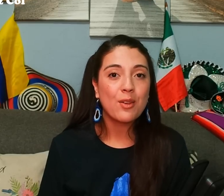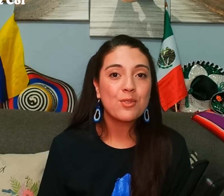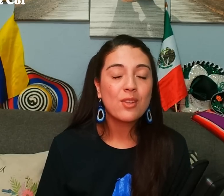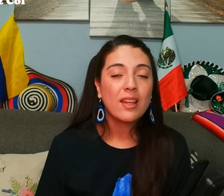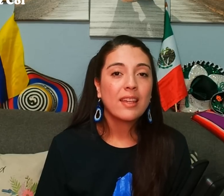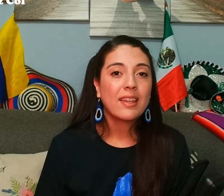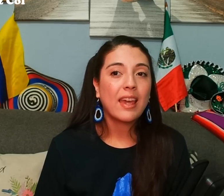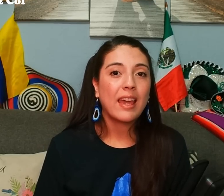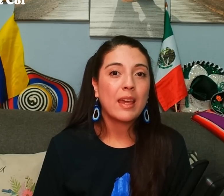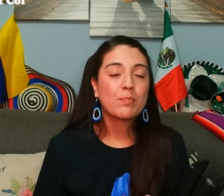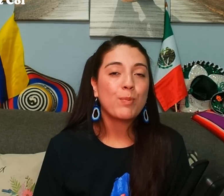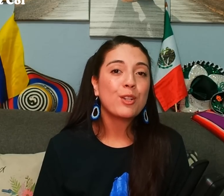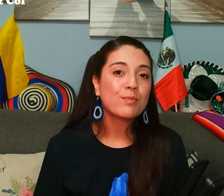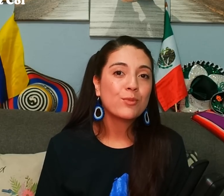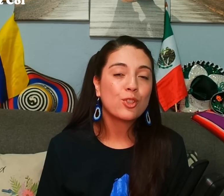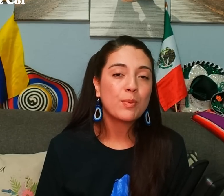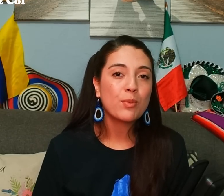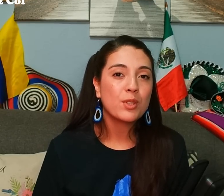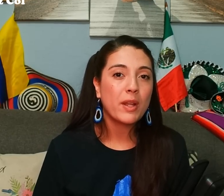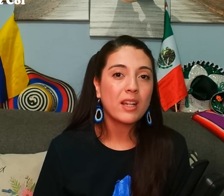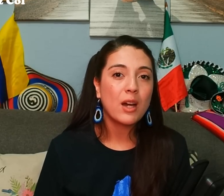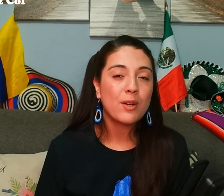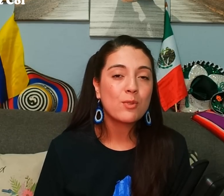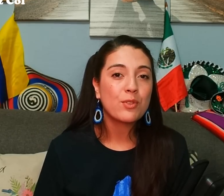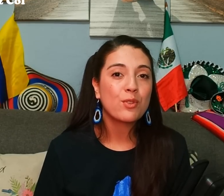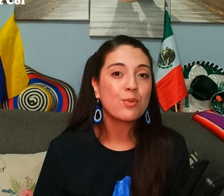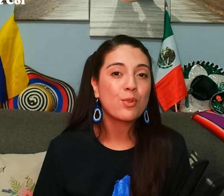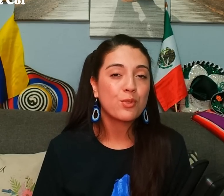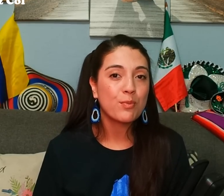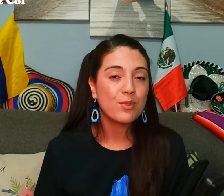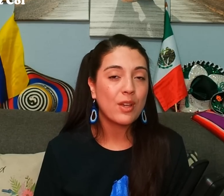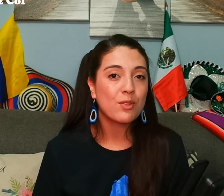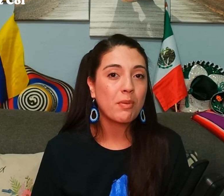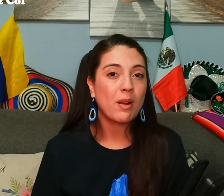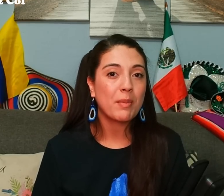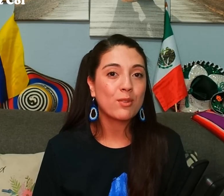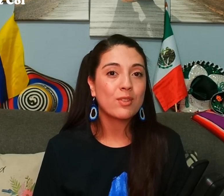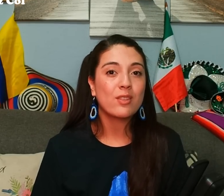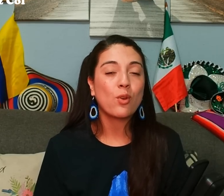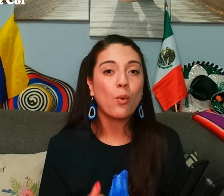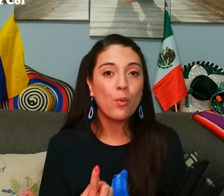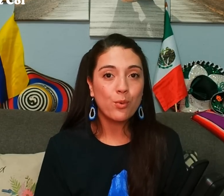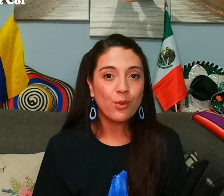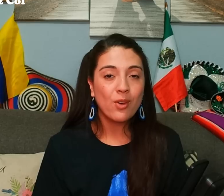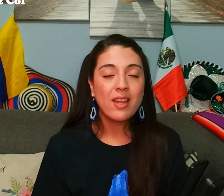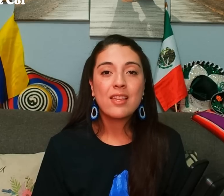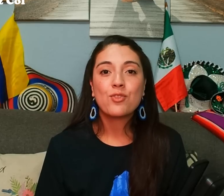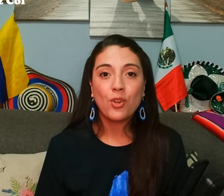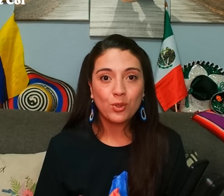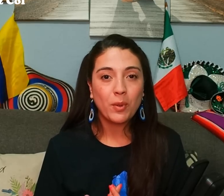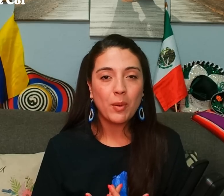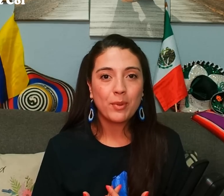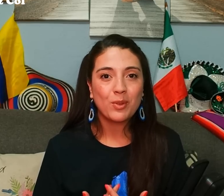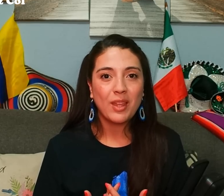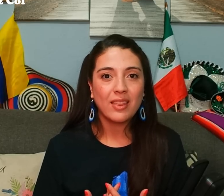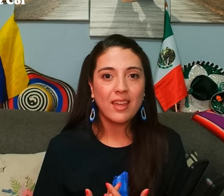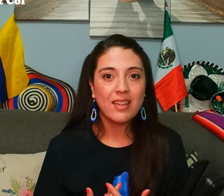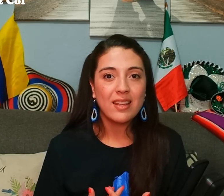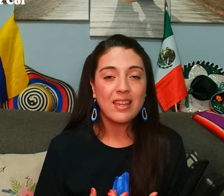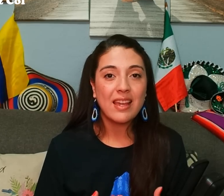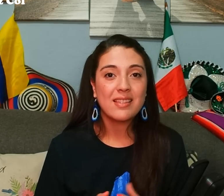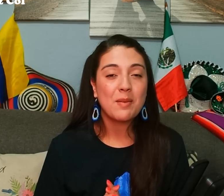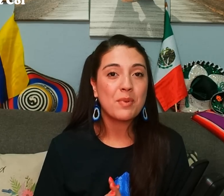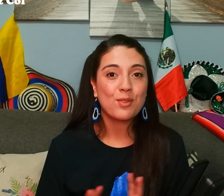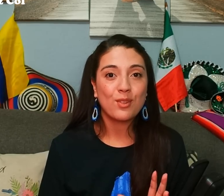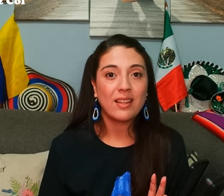otros lados, que, bueno, no se pudo llevar a cabo el sueño de sus 8 museos, pero al menos se hizo uno. Yo tuve la oportunidad de